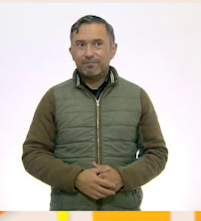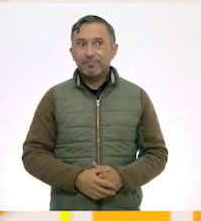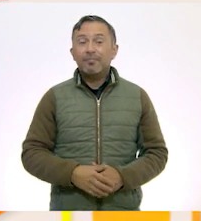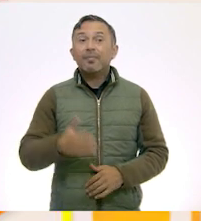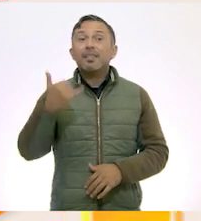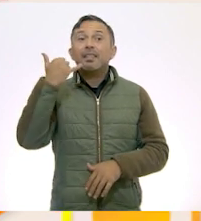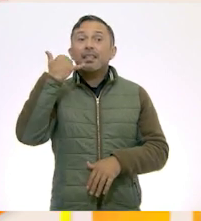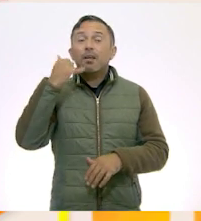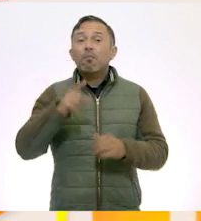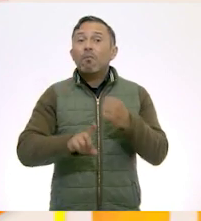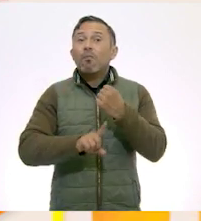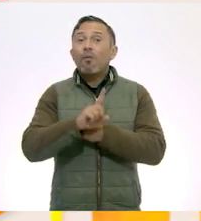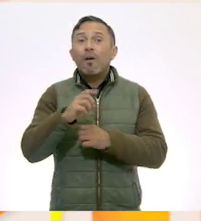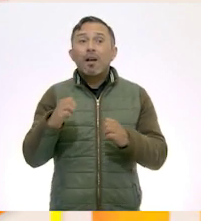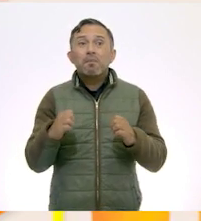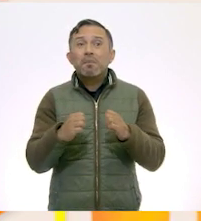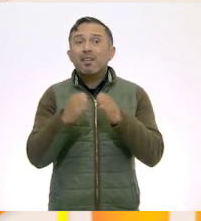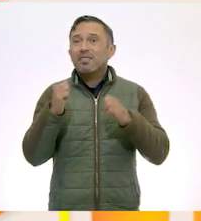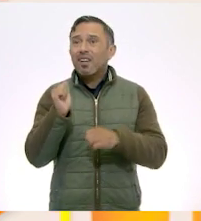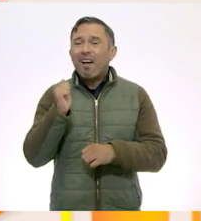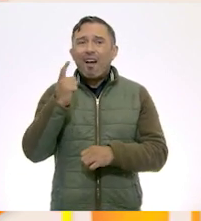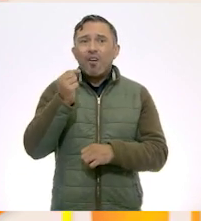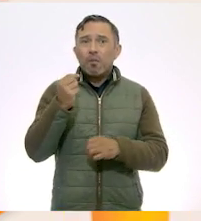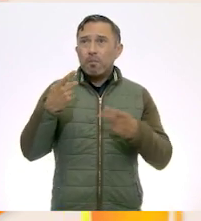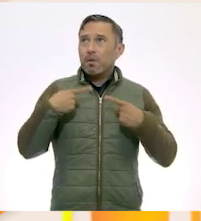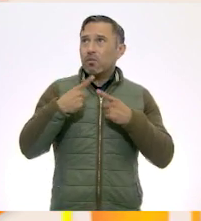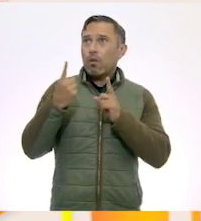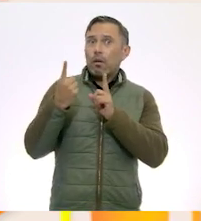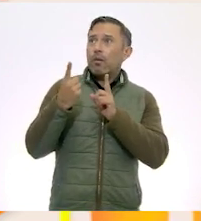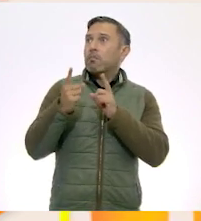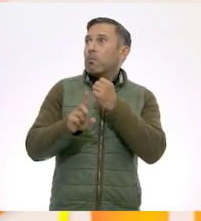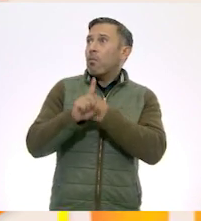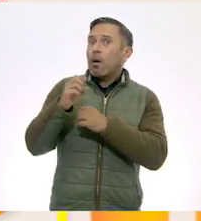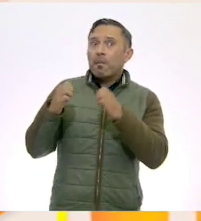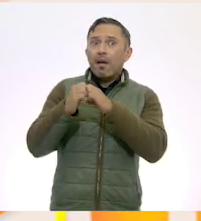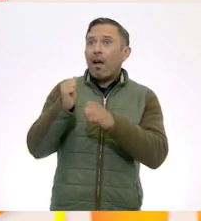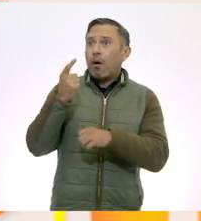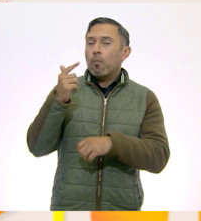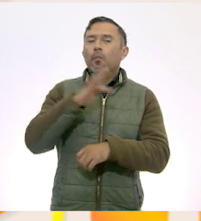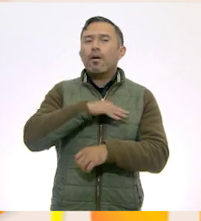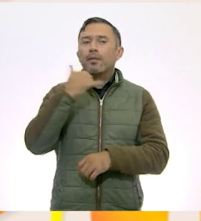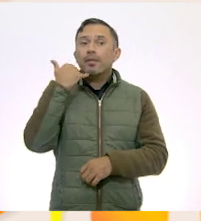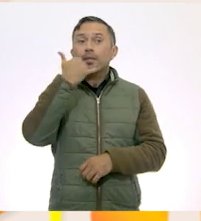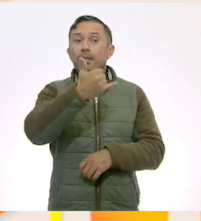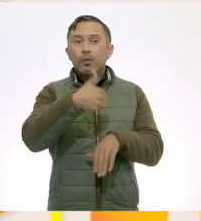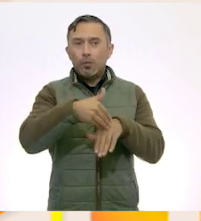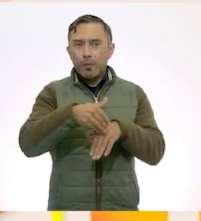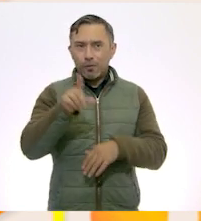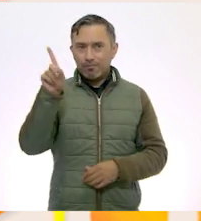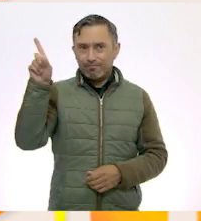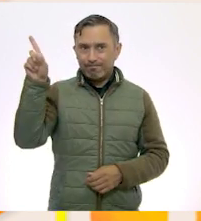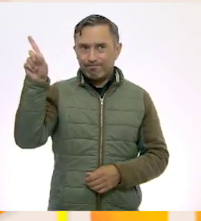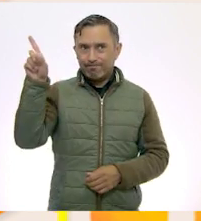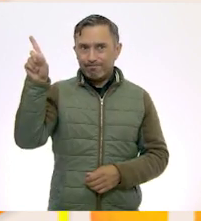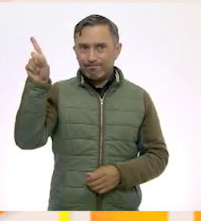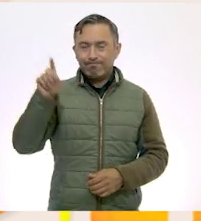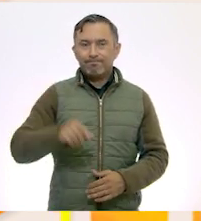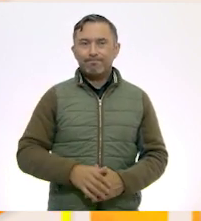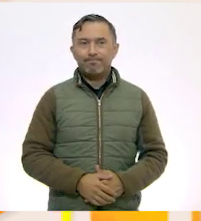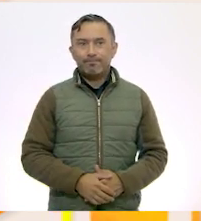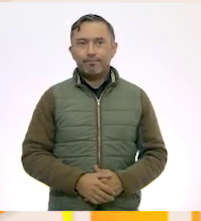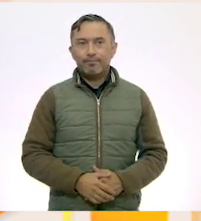número puedes llamar cuando tú o alguien cerca de ti tenga una emergencia.